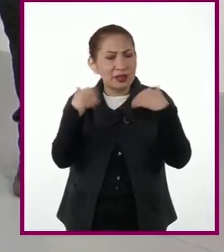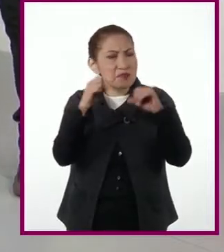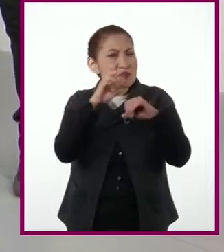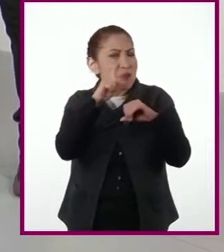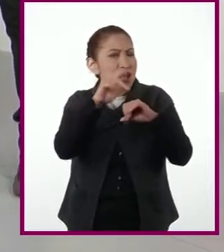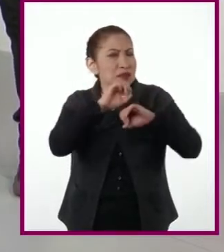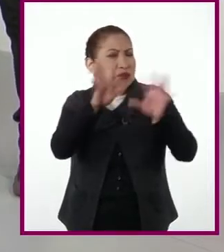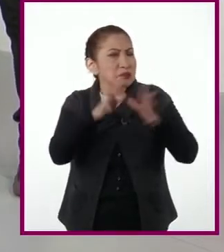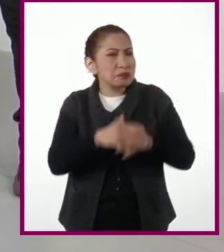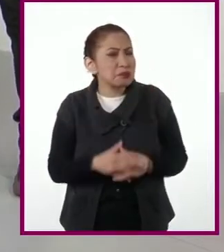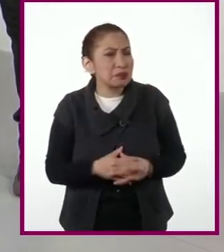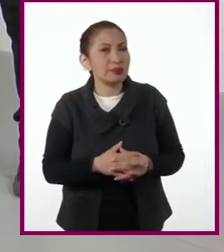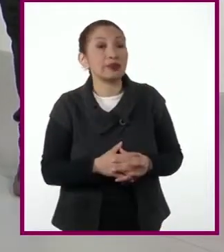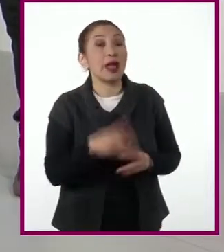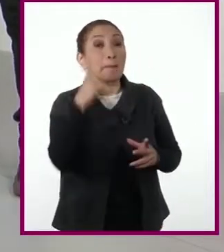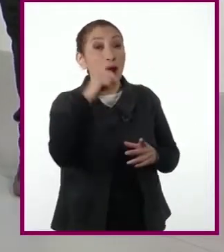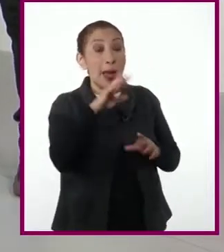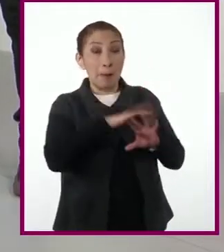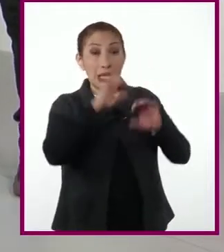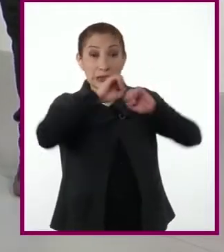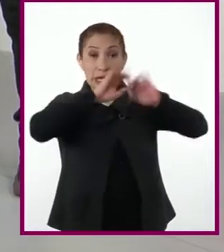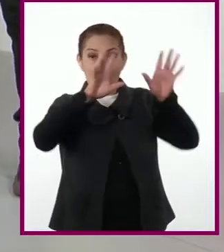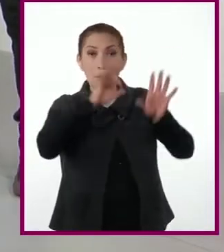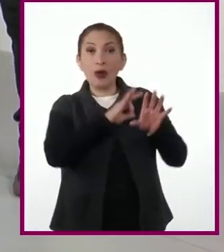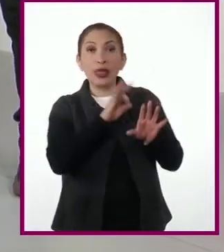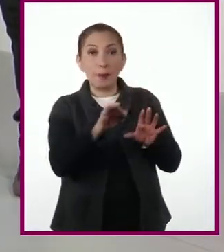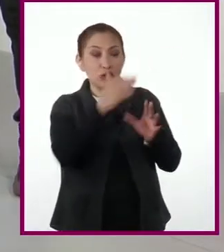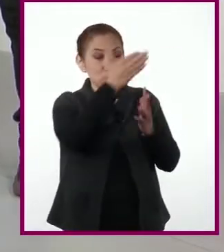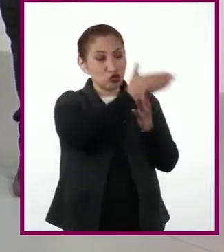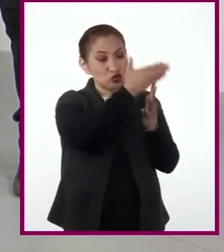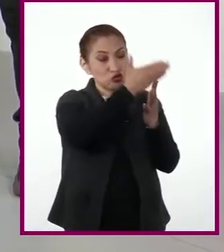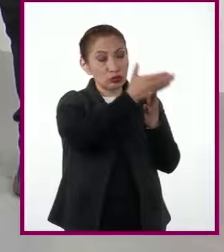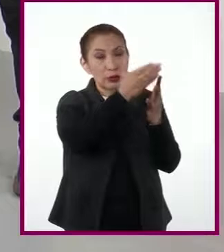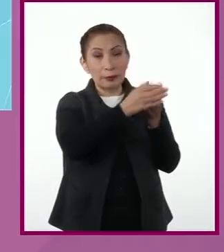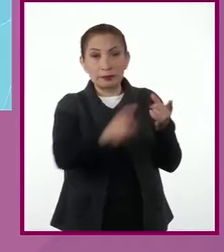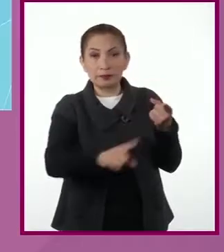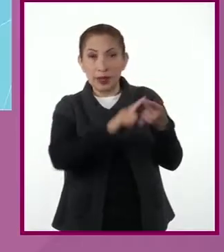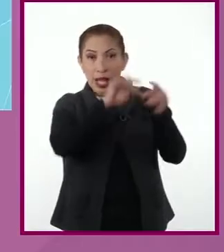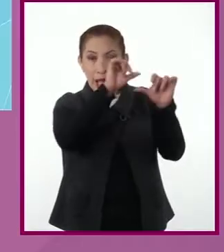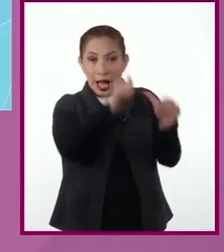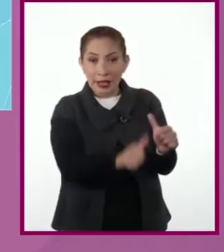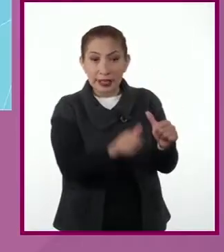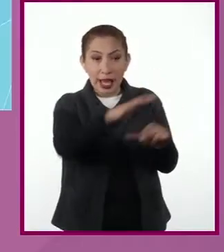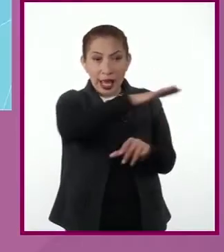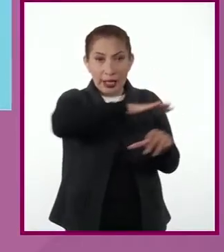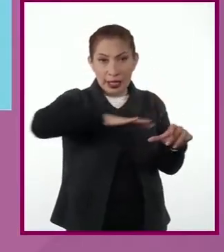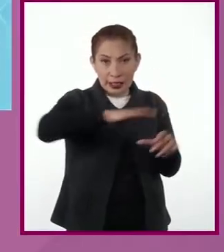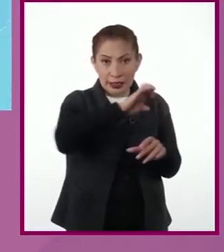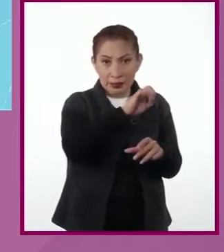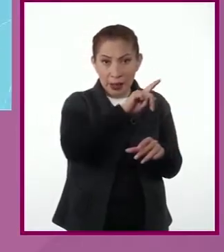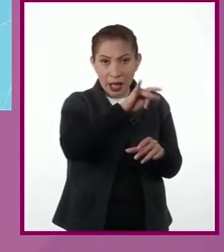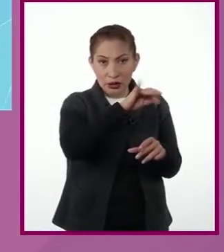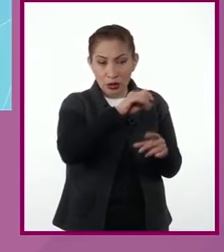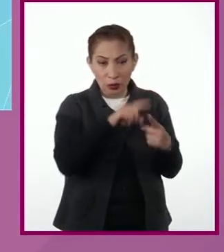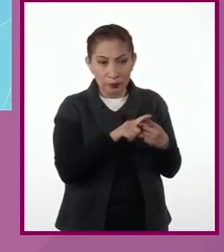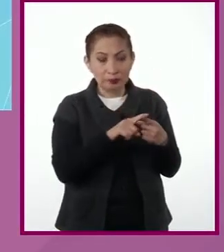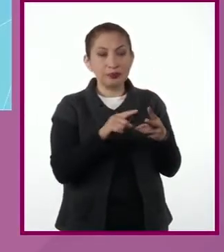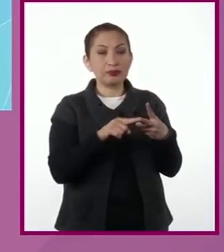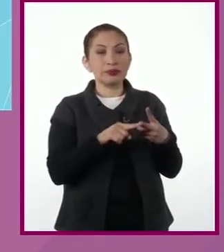mejor? Para tenerlo más claro, podemos dividir las artes en artes de espacio.